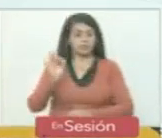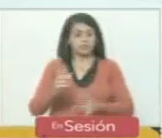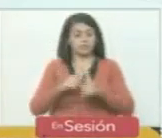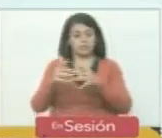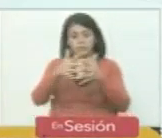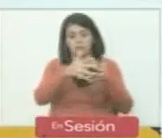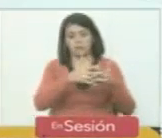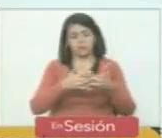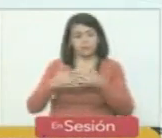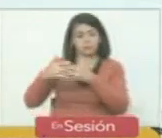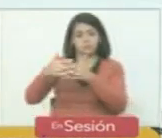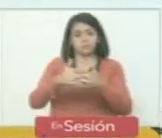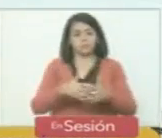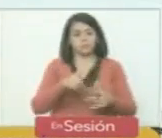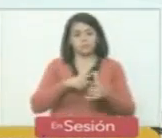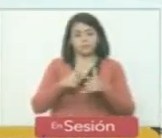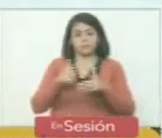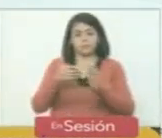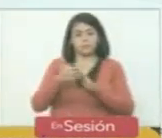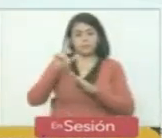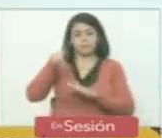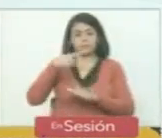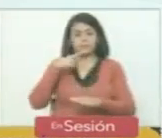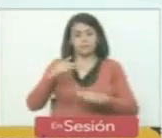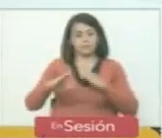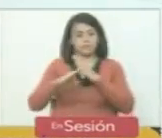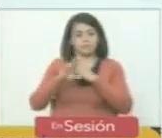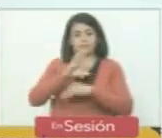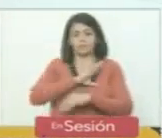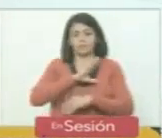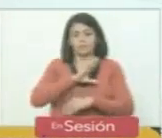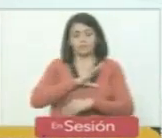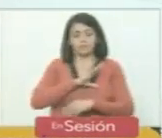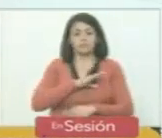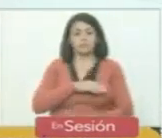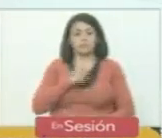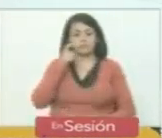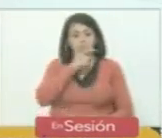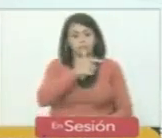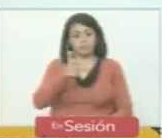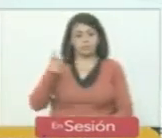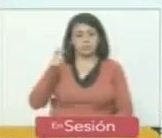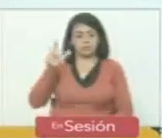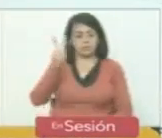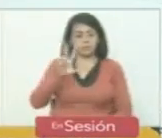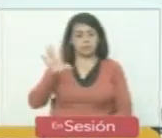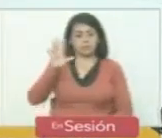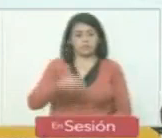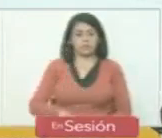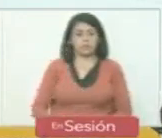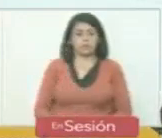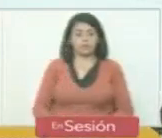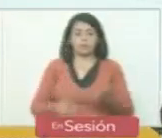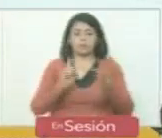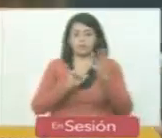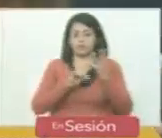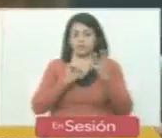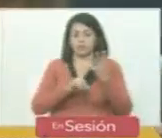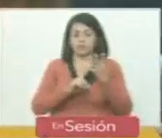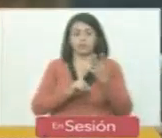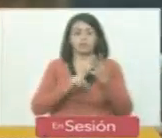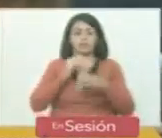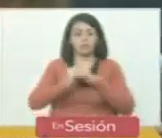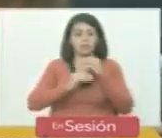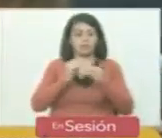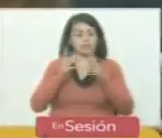los Estados Unidos de Norteamérica contra el patrimonio y el pueblo de Venezuela. Cuarto, hacer